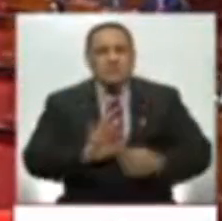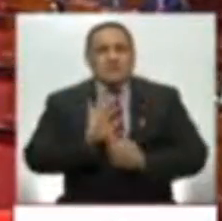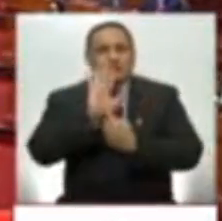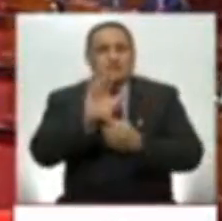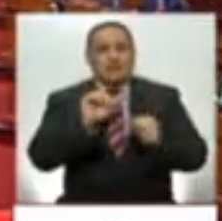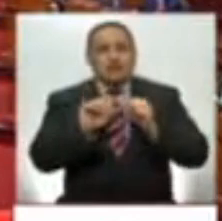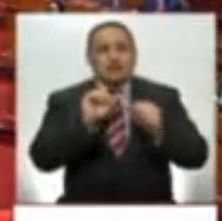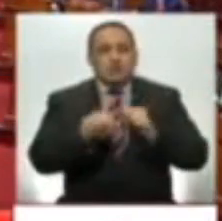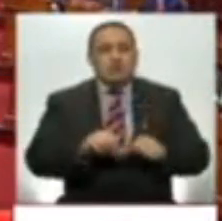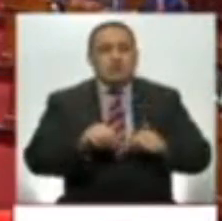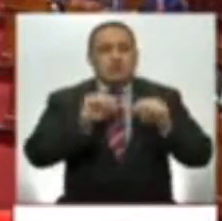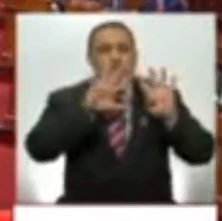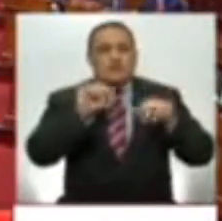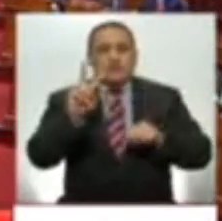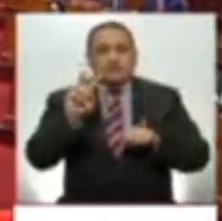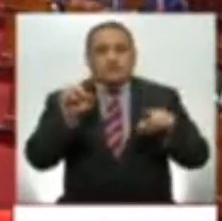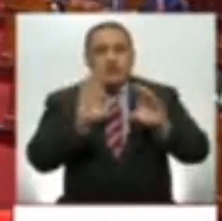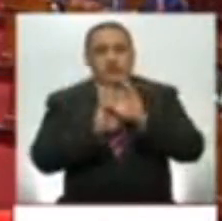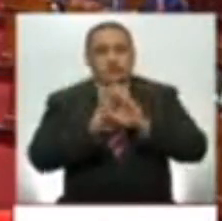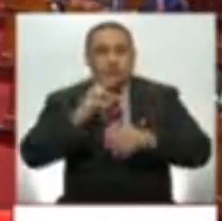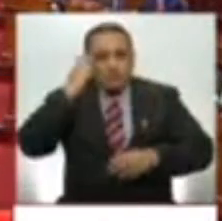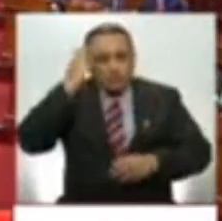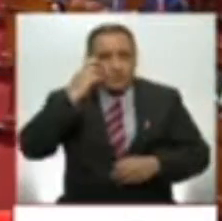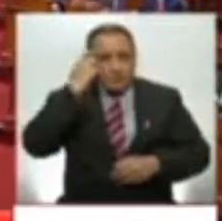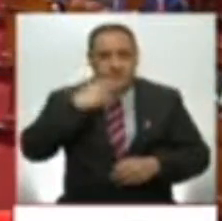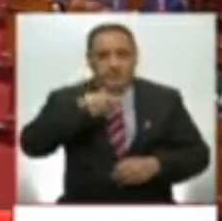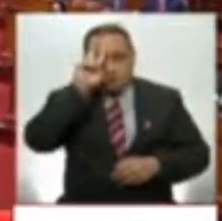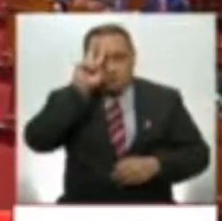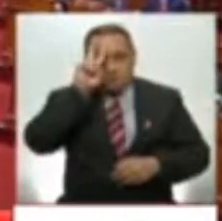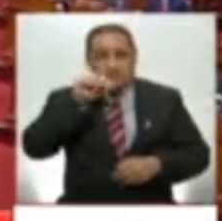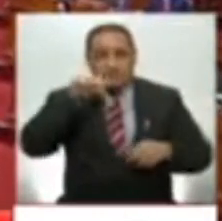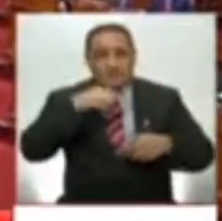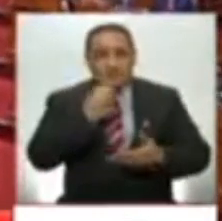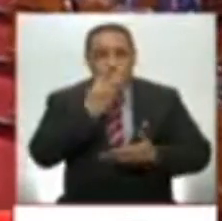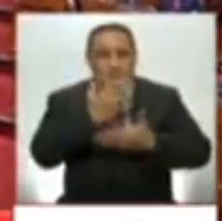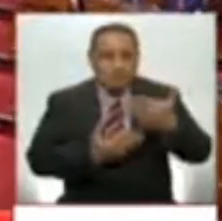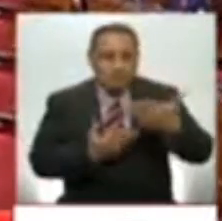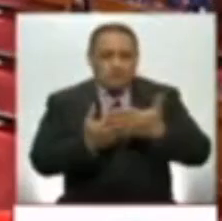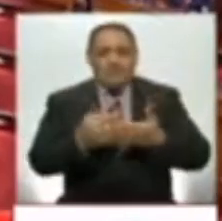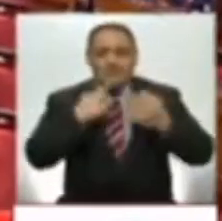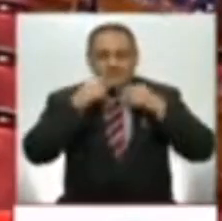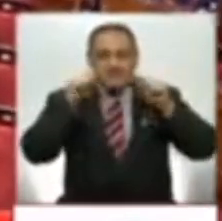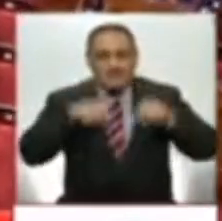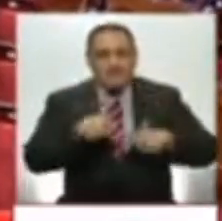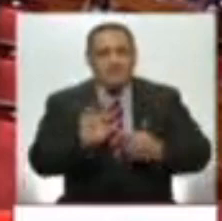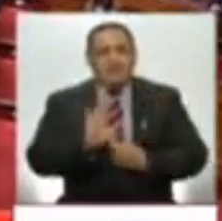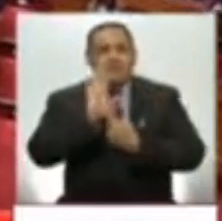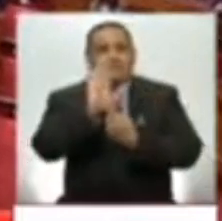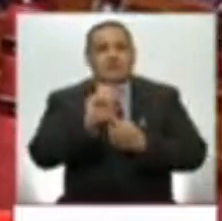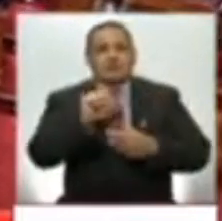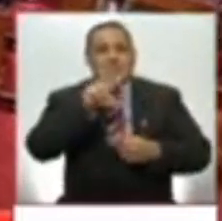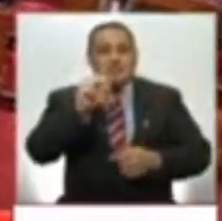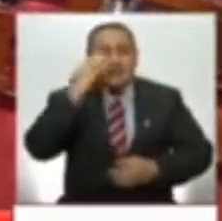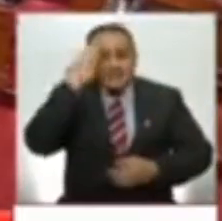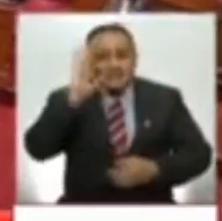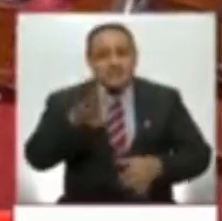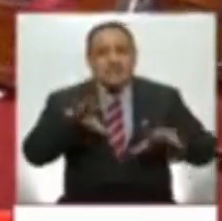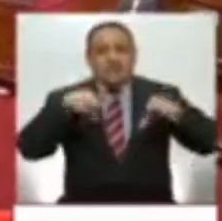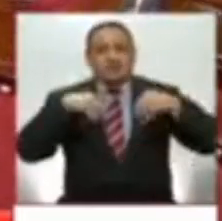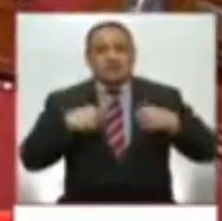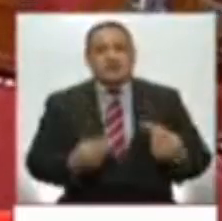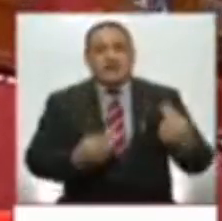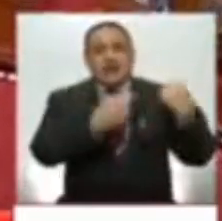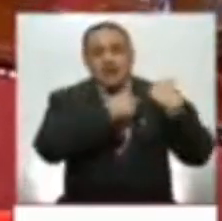en el artículo 92 de la Constitución Política del Perú. Estas declaraciones deberán presentarse a los 30 días de haber asumido el